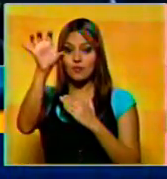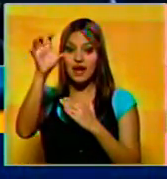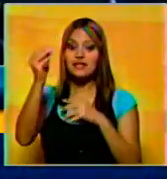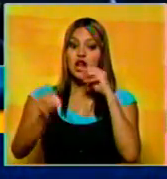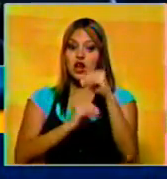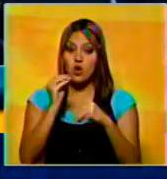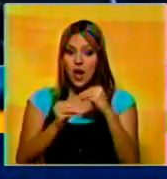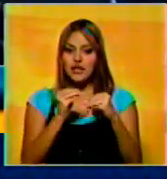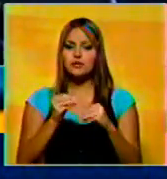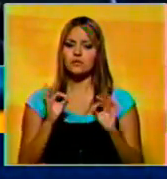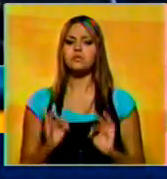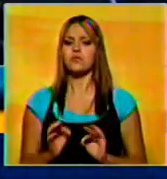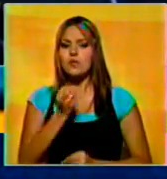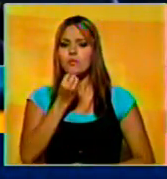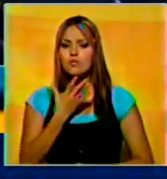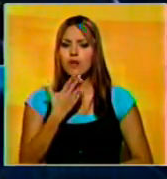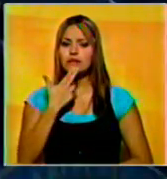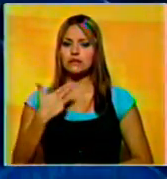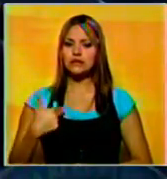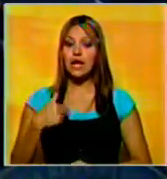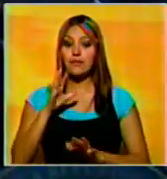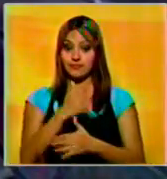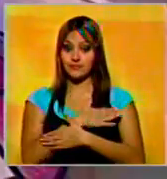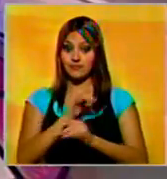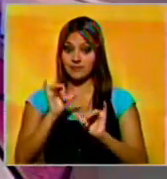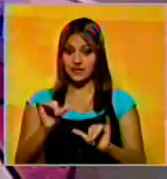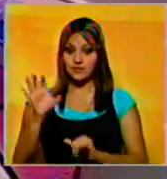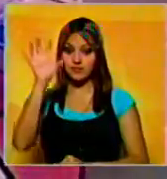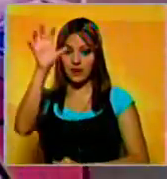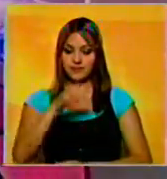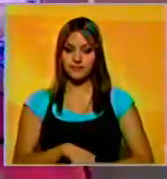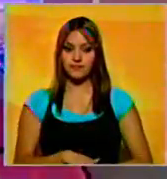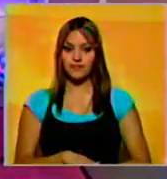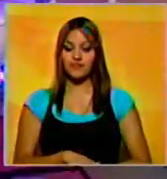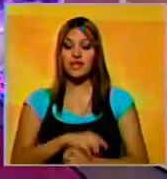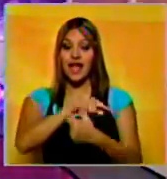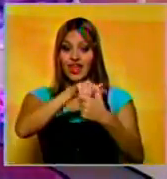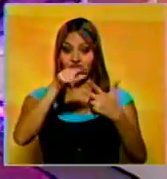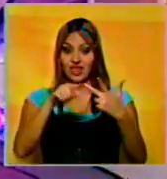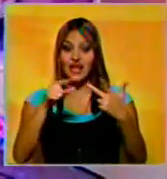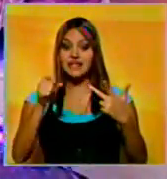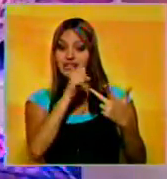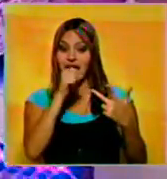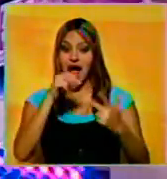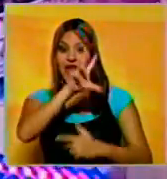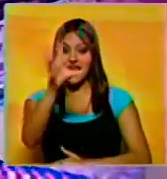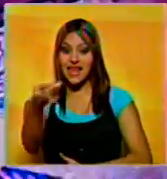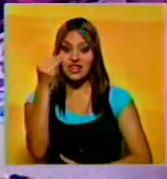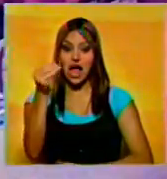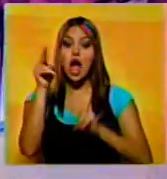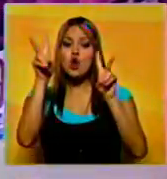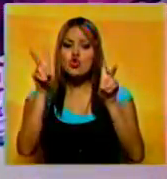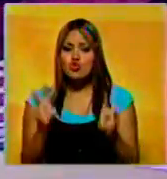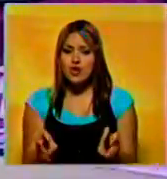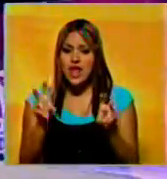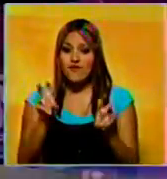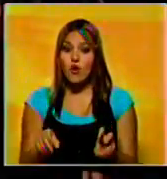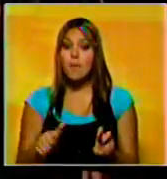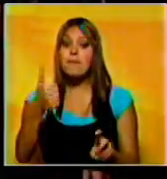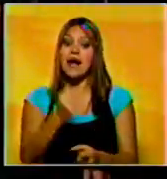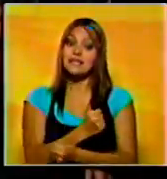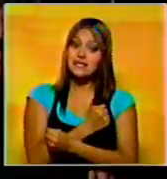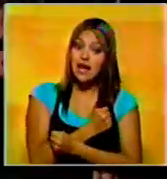hecho dignas del reconocimiento de dicha nación. El trío italiano Il Volo lanzó al mercado su nueva producción discográfica Más que